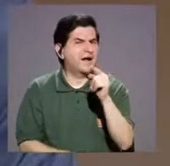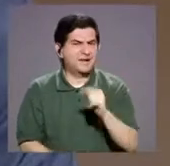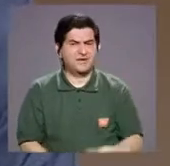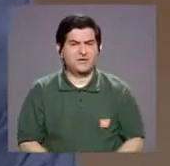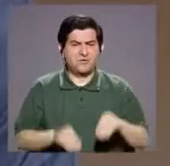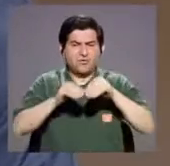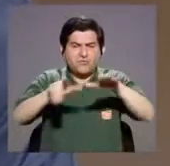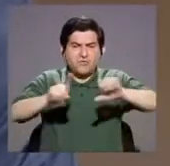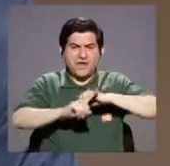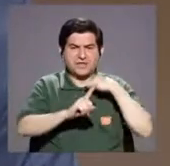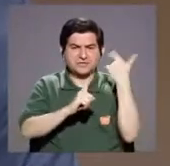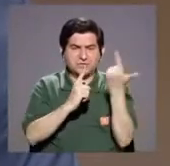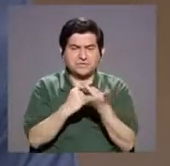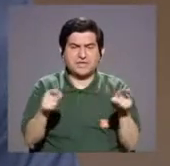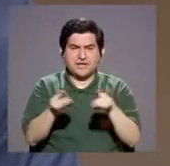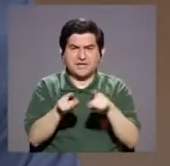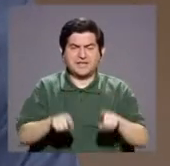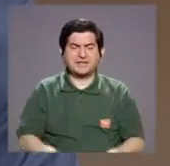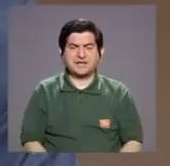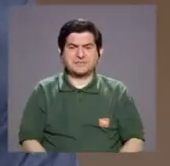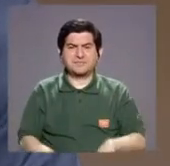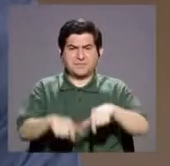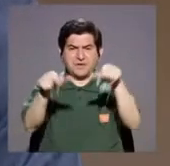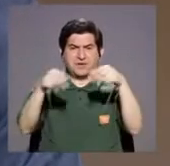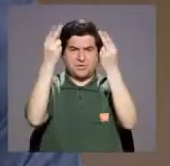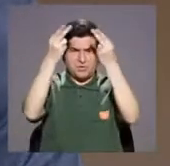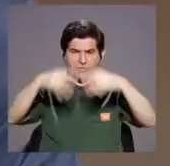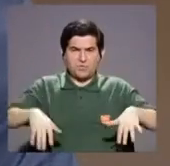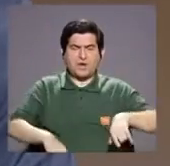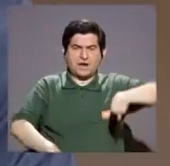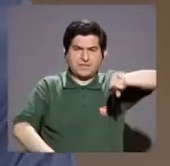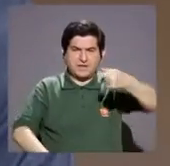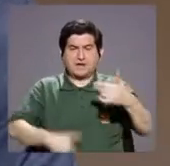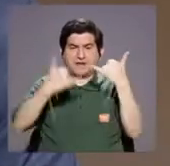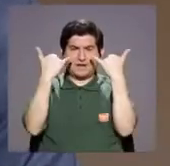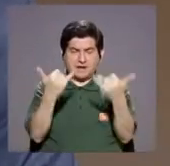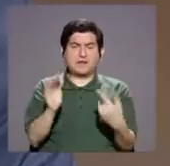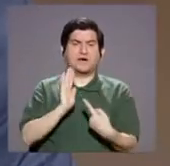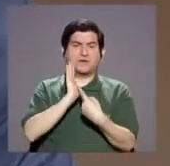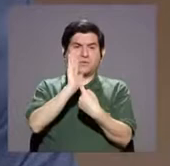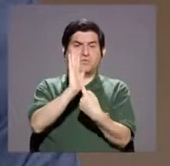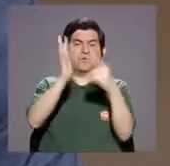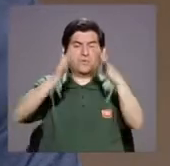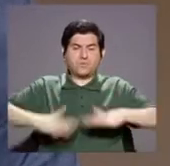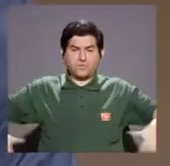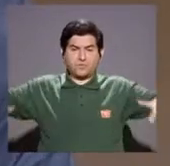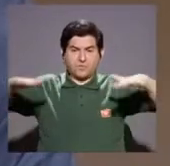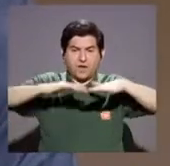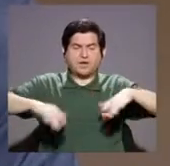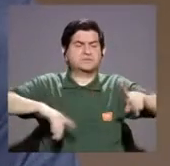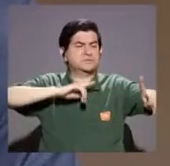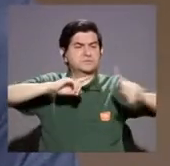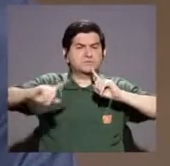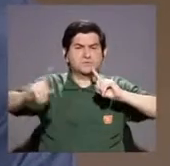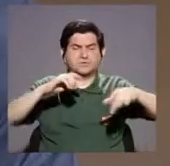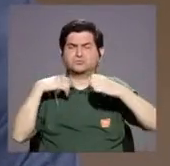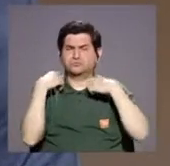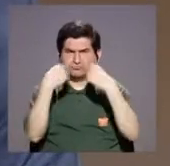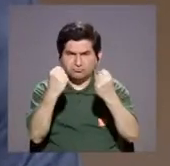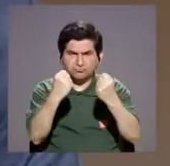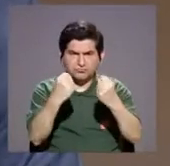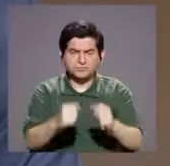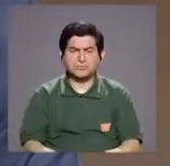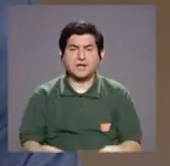las redes sociales y la página de nuestro canal y que creo que ahora viva voz' se muestra como un espacio de difusión potentísimo